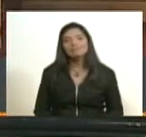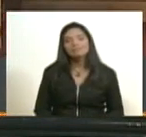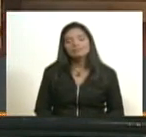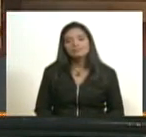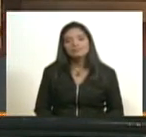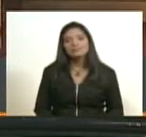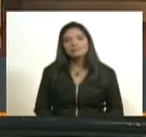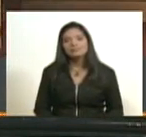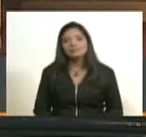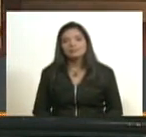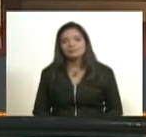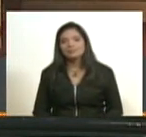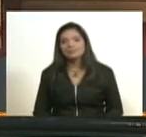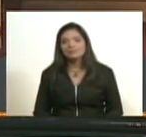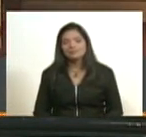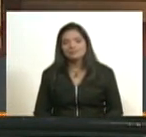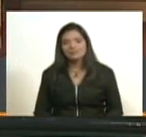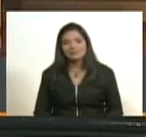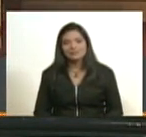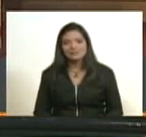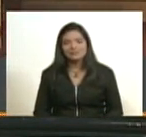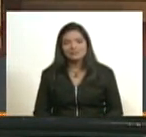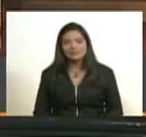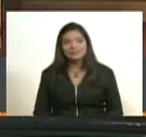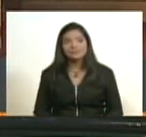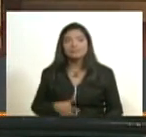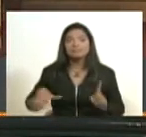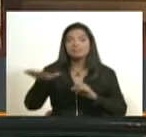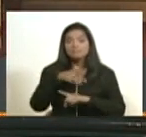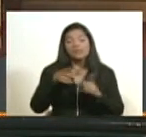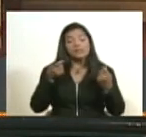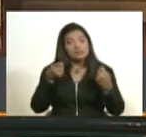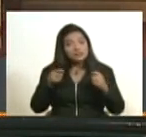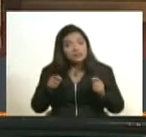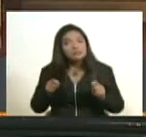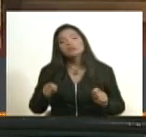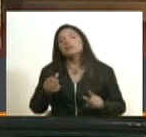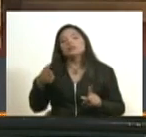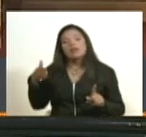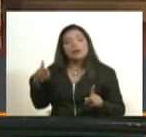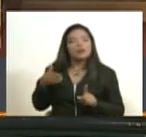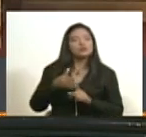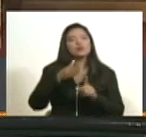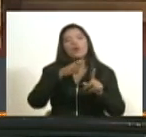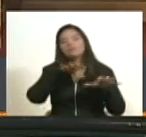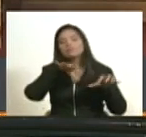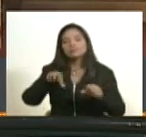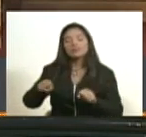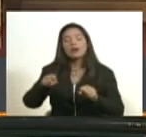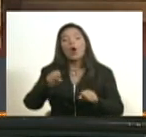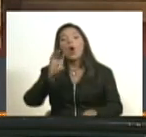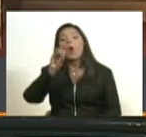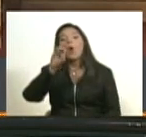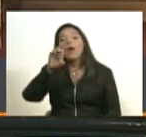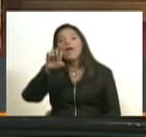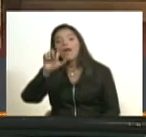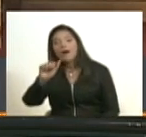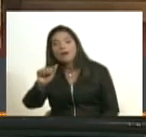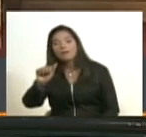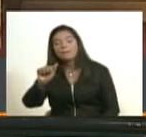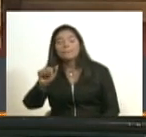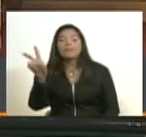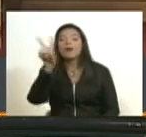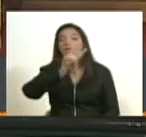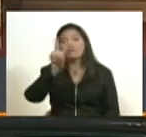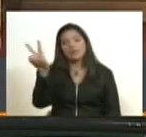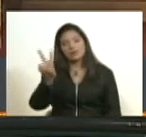Así que, en medio del intento de agresión intervencionista de la OEA, bueno,